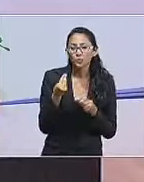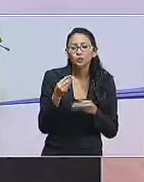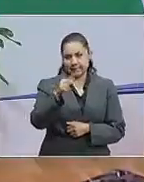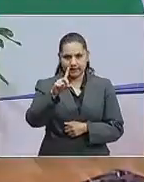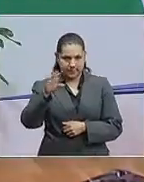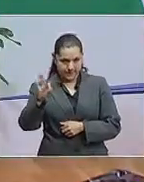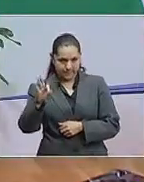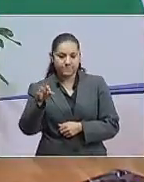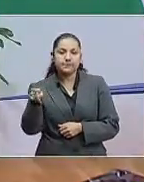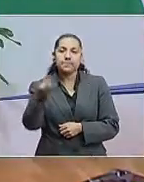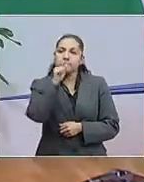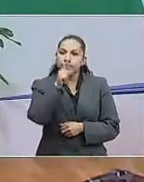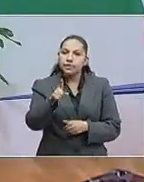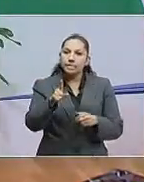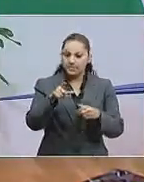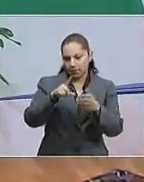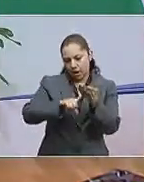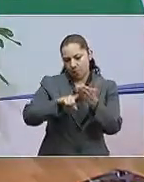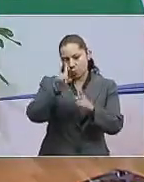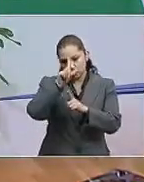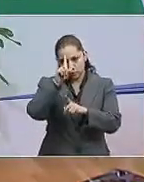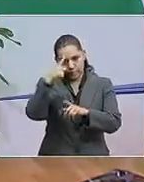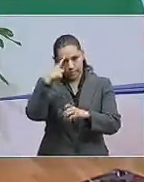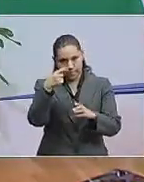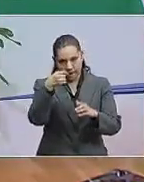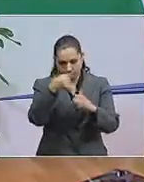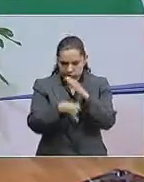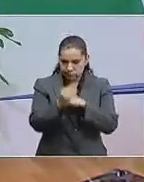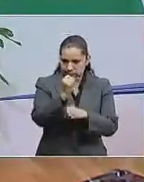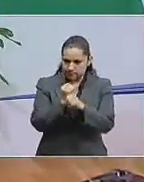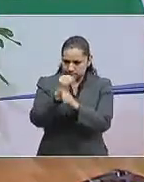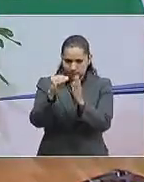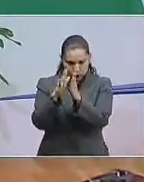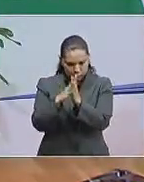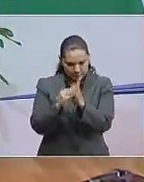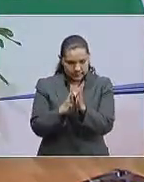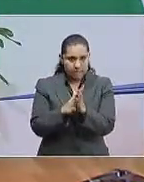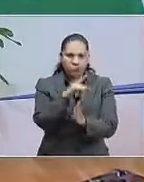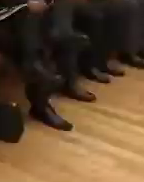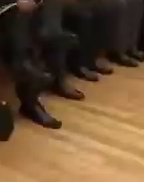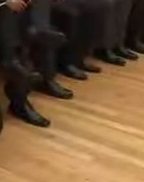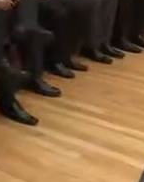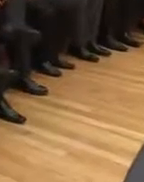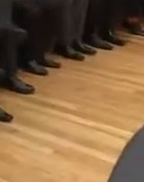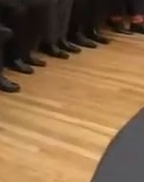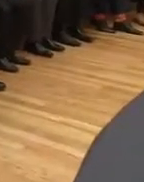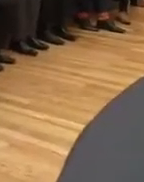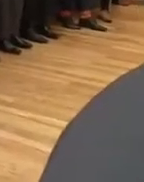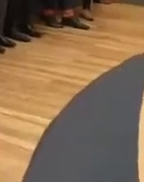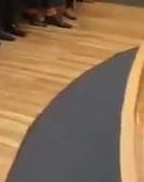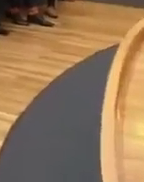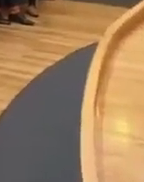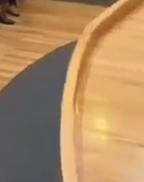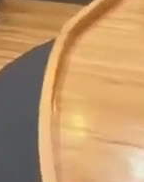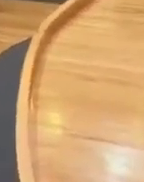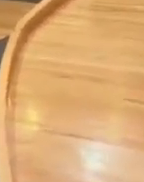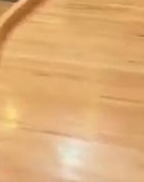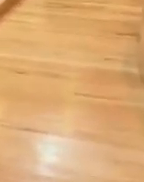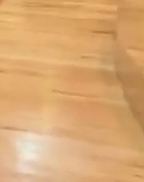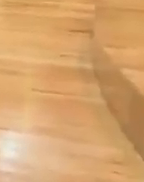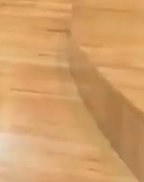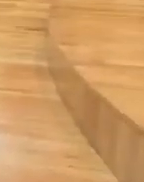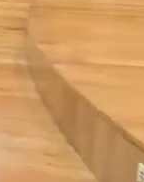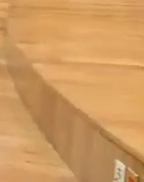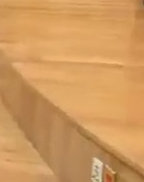bibliotecas y el conversatorio retos del profesional de la información en las bibliotecas del ámbito el seminario y lo realizaron conjuntamente la